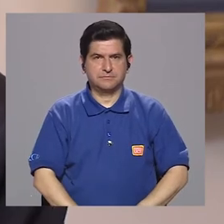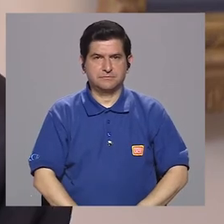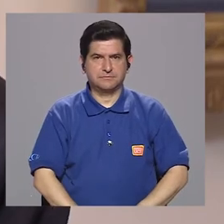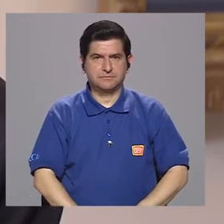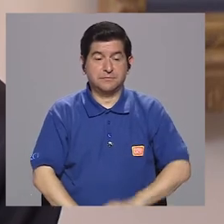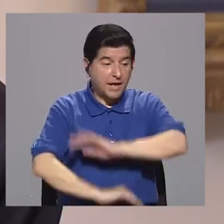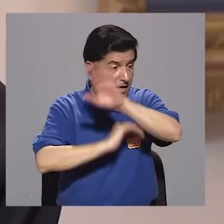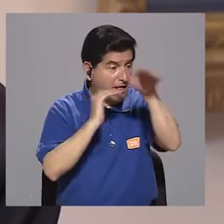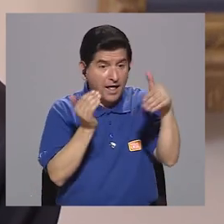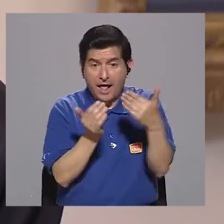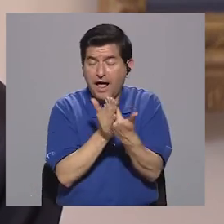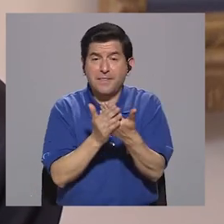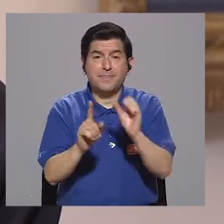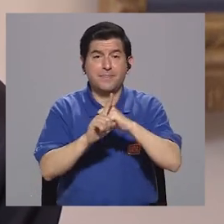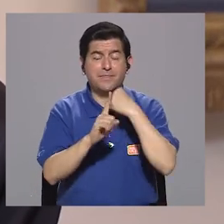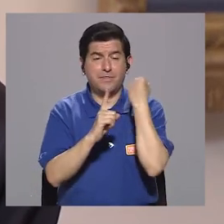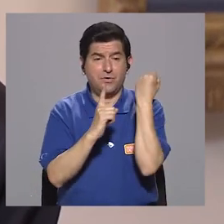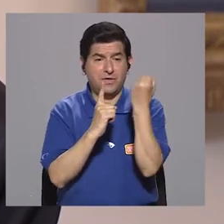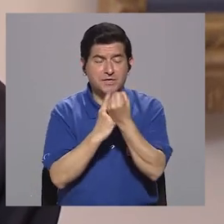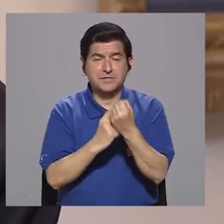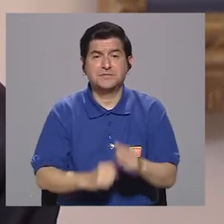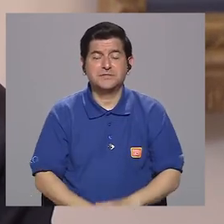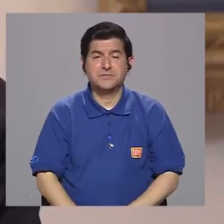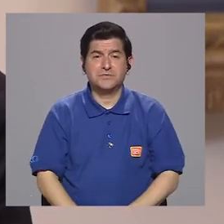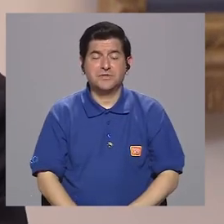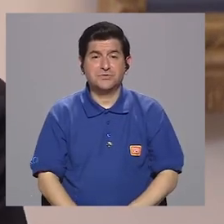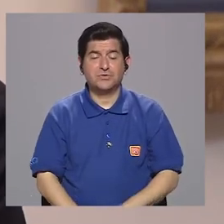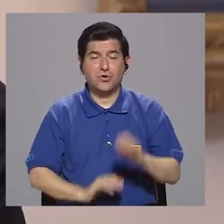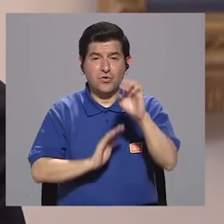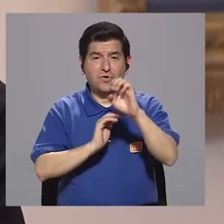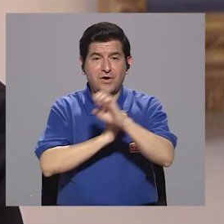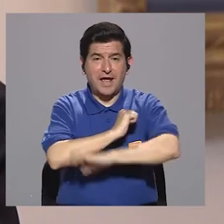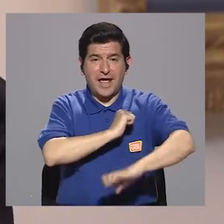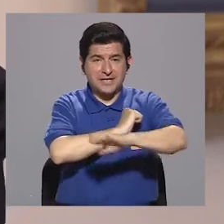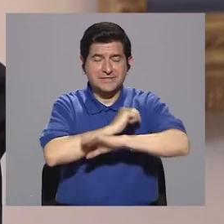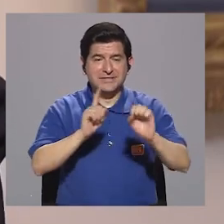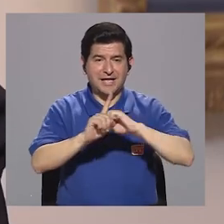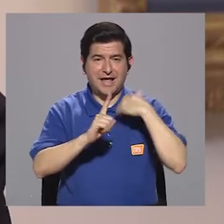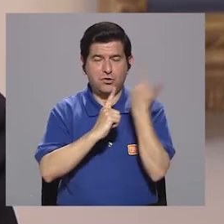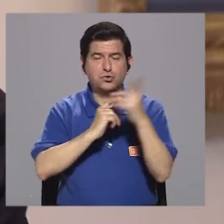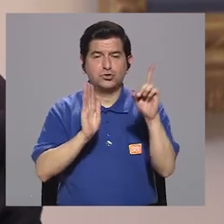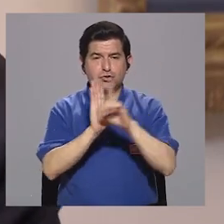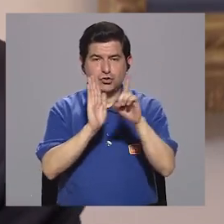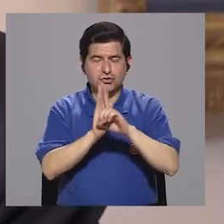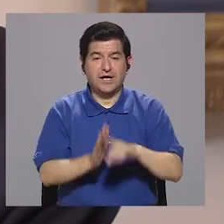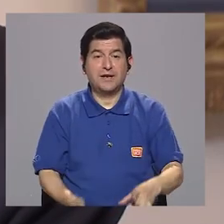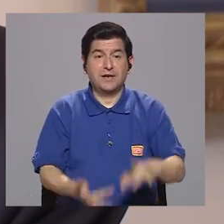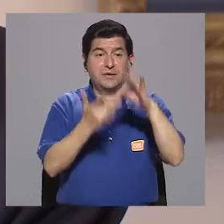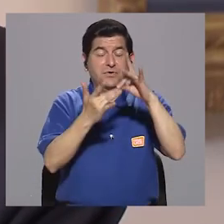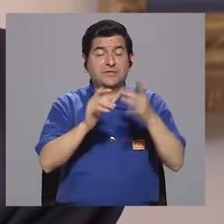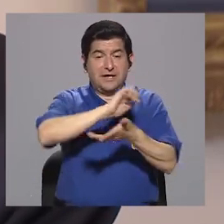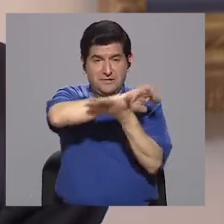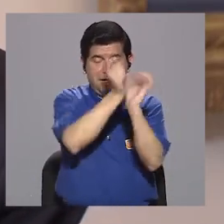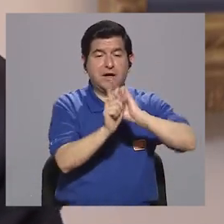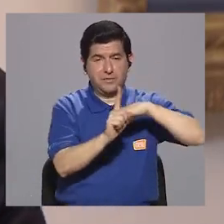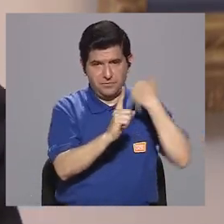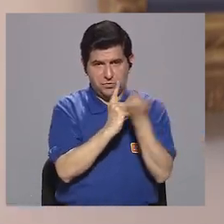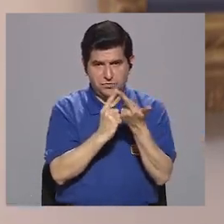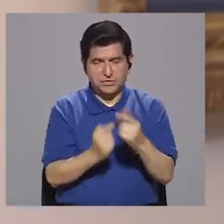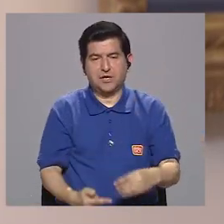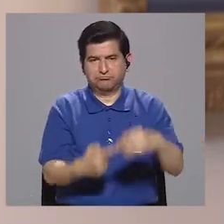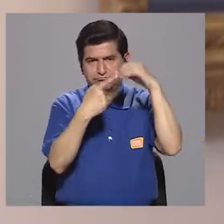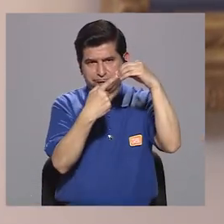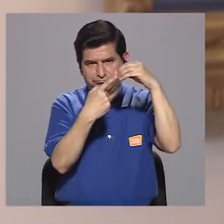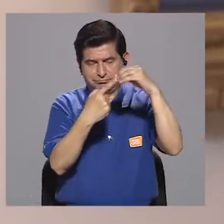realmente a todo el Estado Social de Derecho, y dentro del Estado Social de Derecho lo más importante ha sido la reforma social.